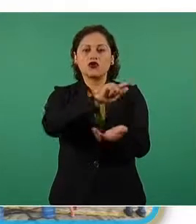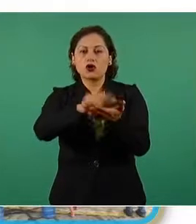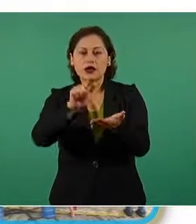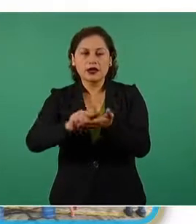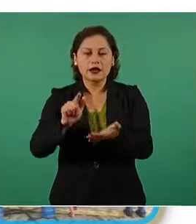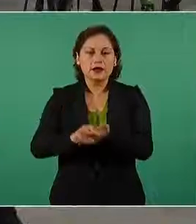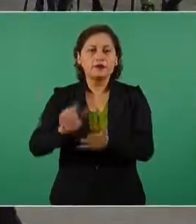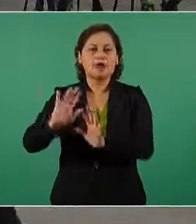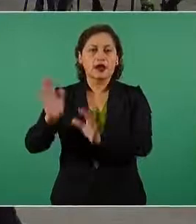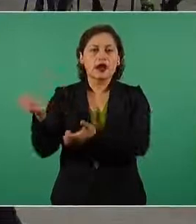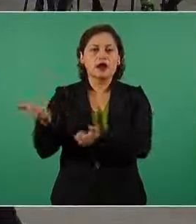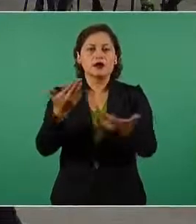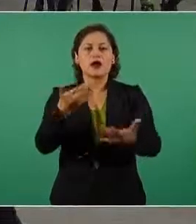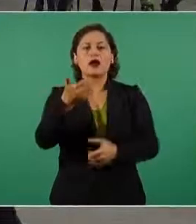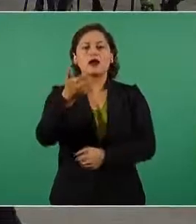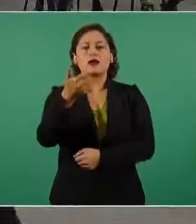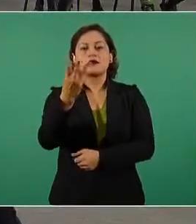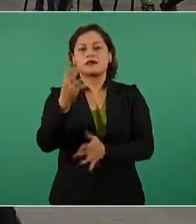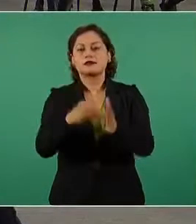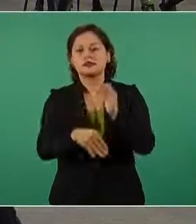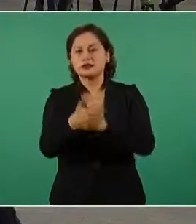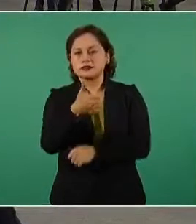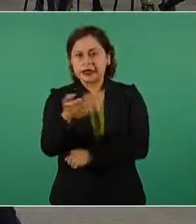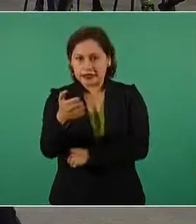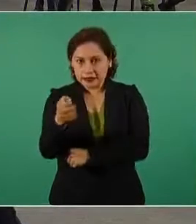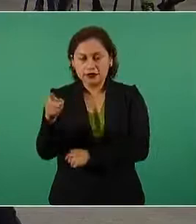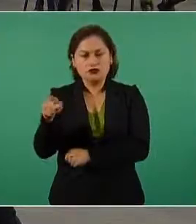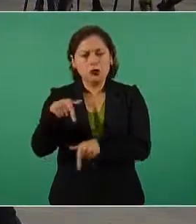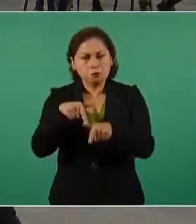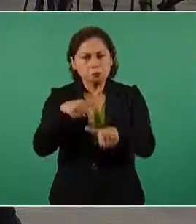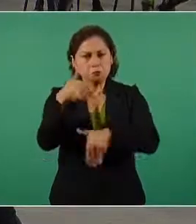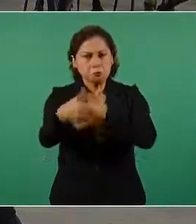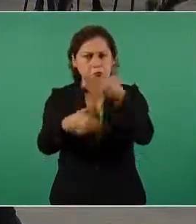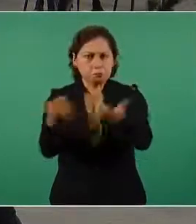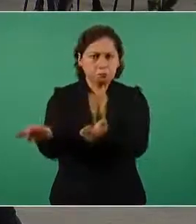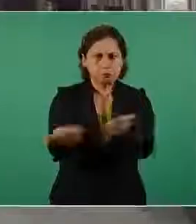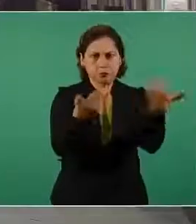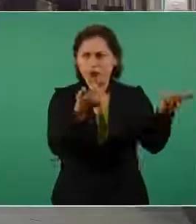alrededor de 1.600 y se sigue con esa repartición. Gracias.